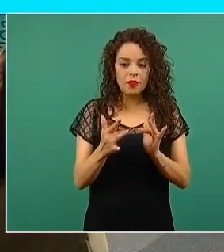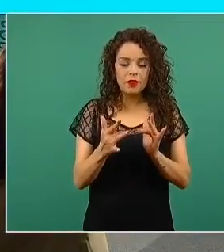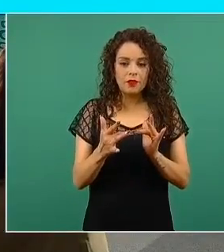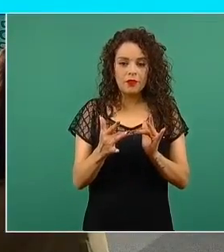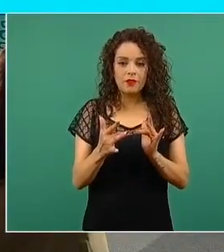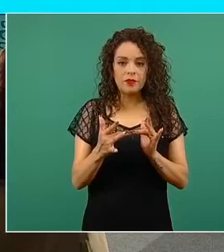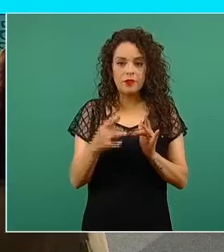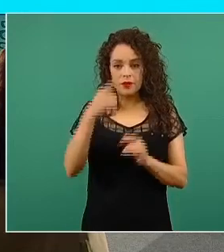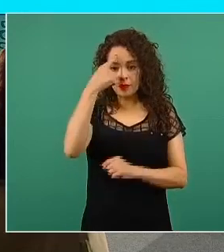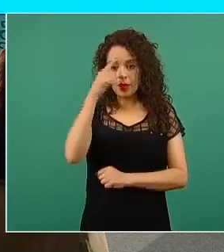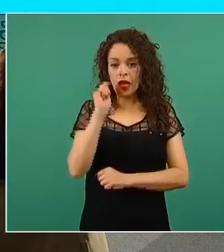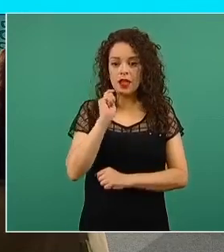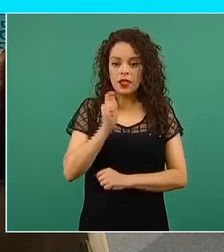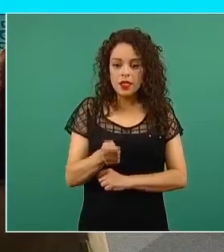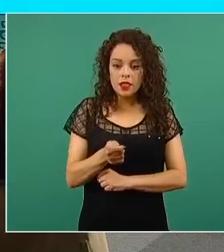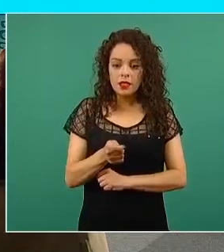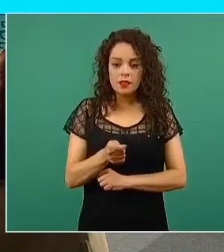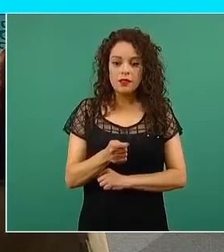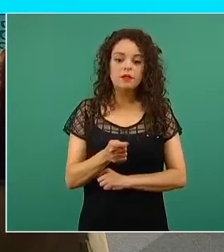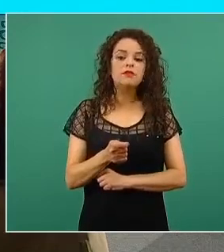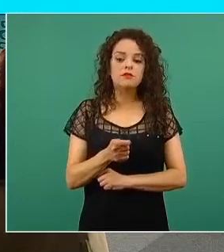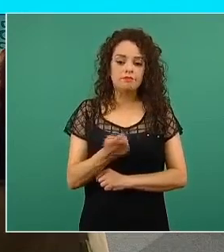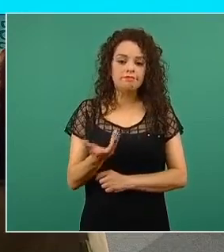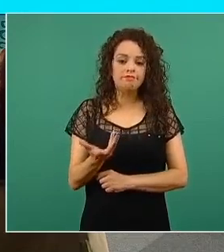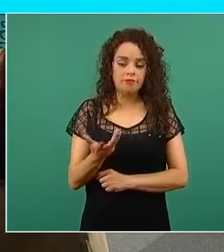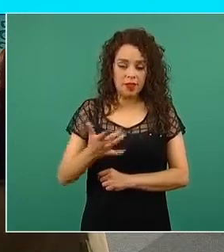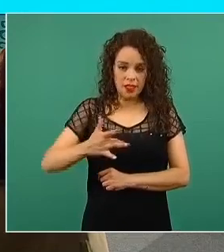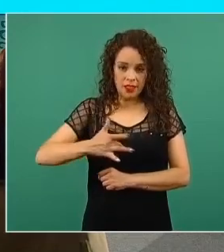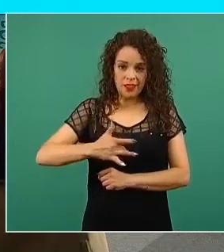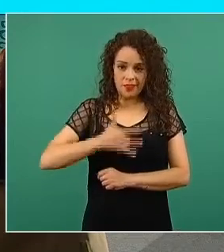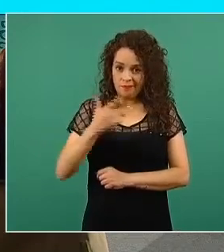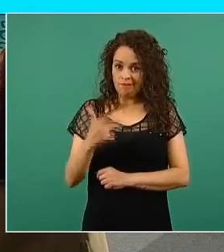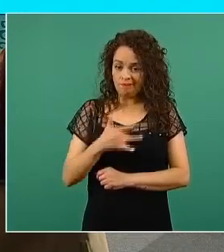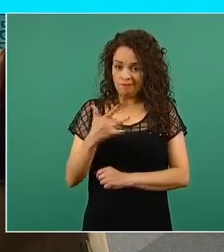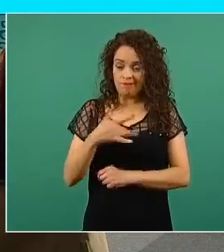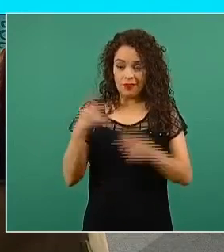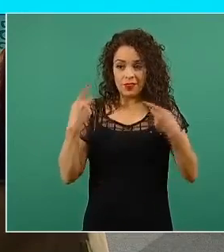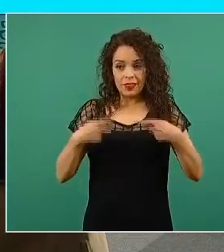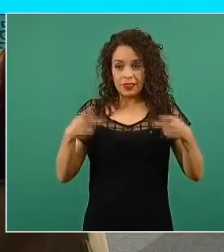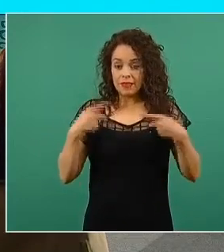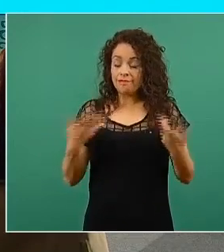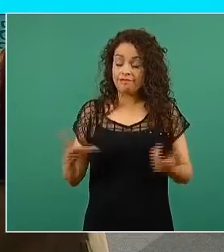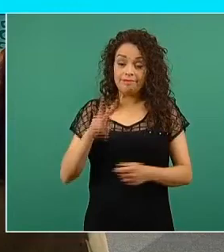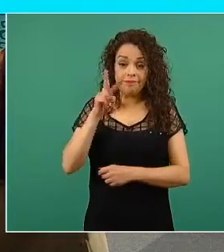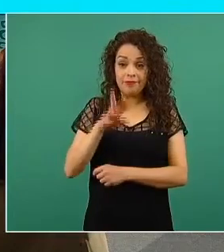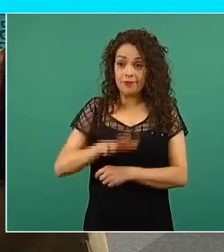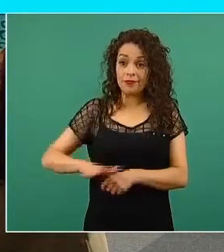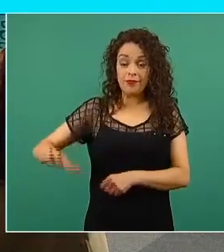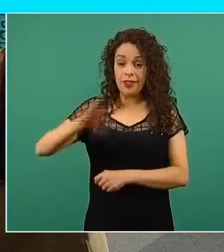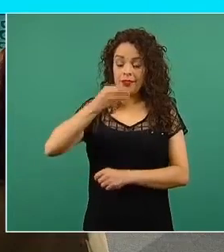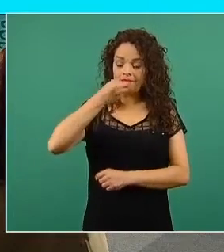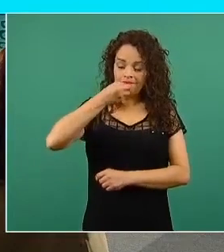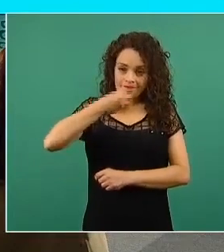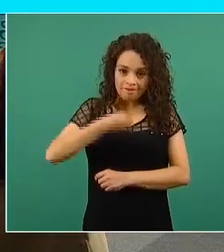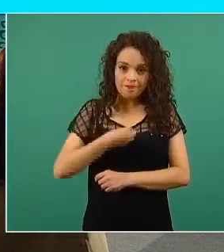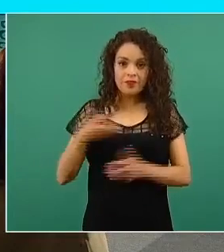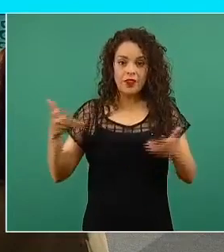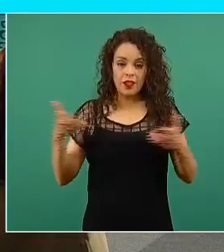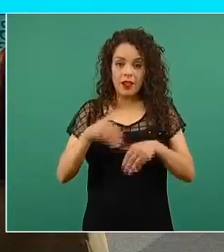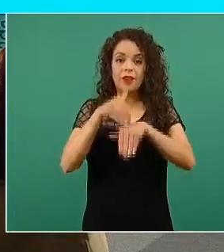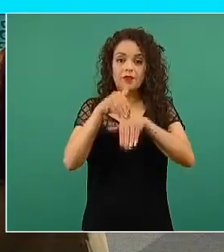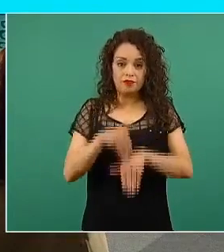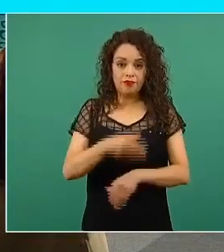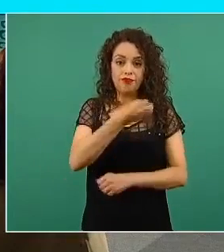para obtener una empatía con las personas sobre el sacrificio que estábamos por hacer todas y todos